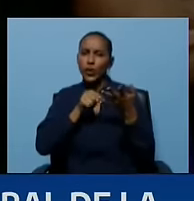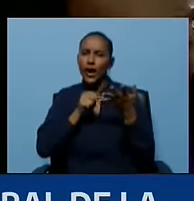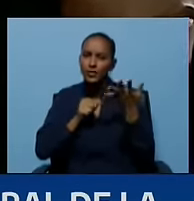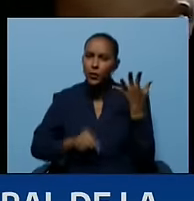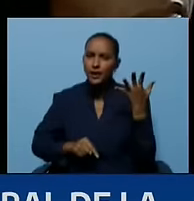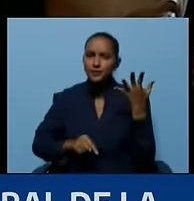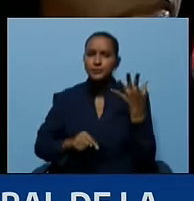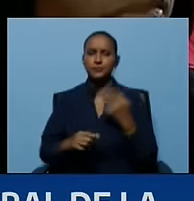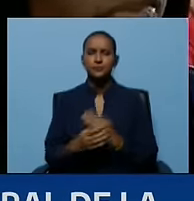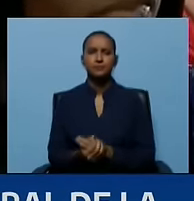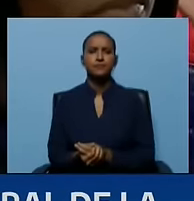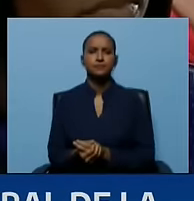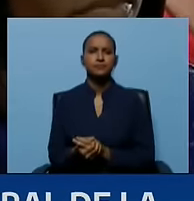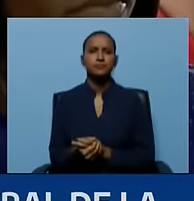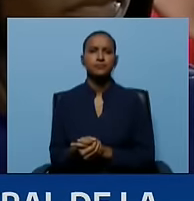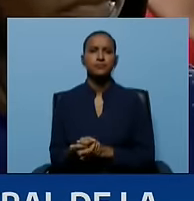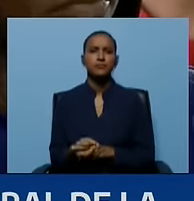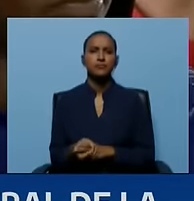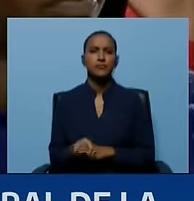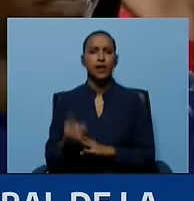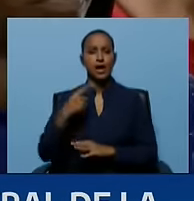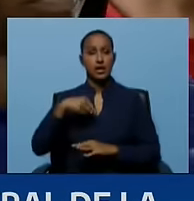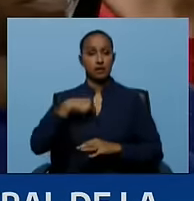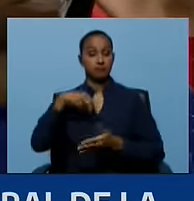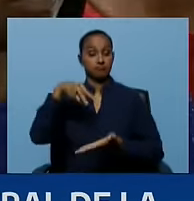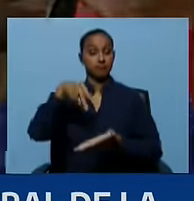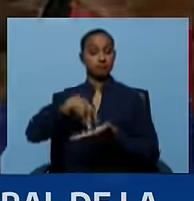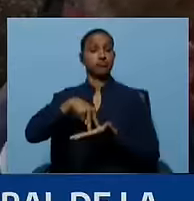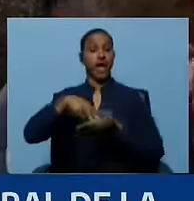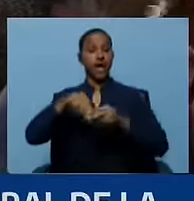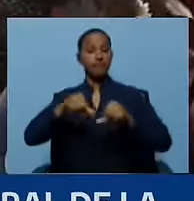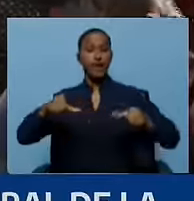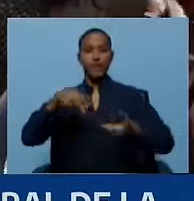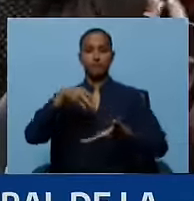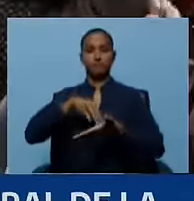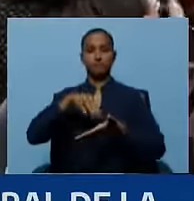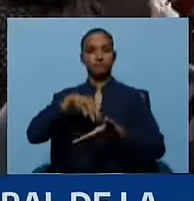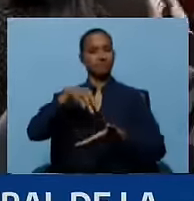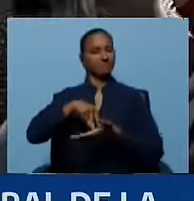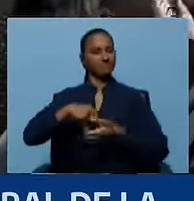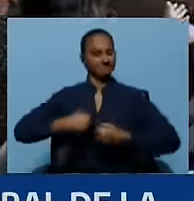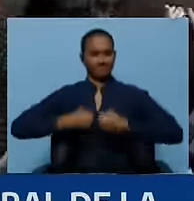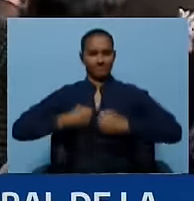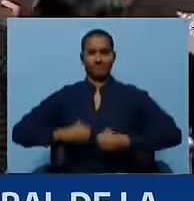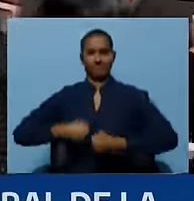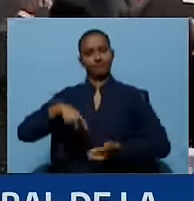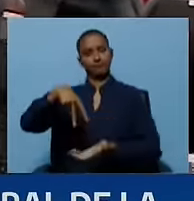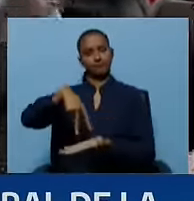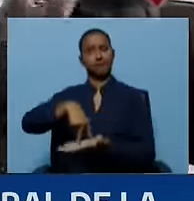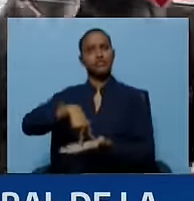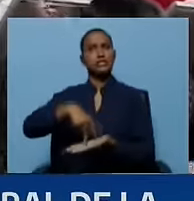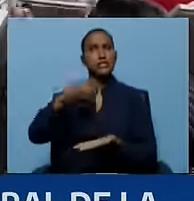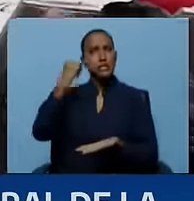aéreos, sin los pies sobre la tierra, a desarrollar